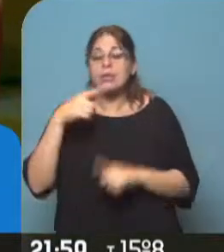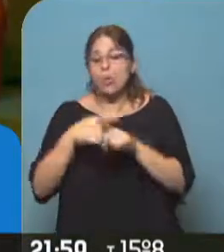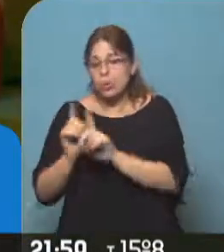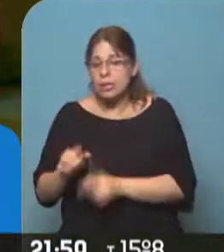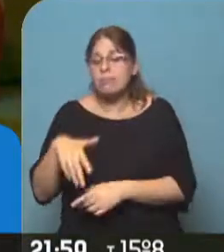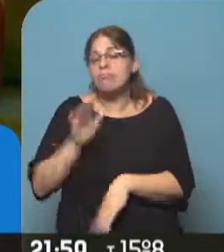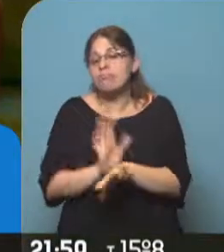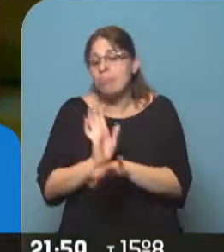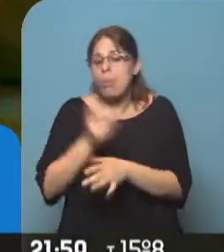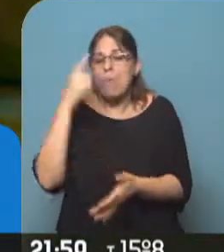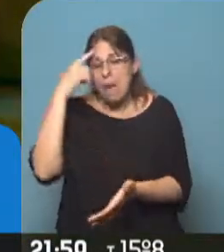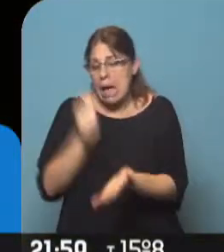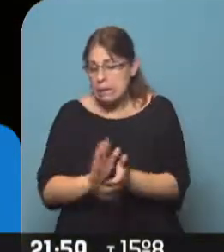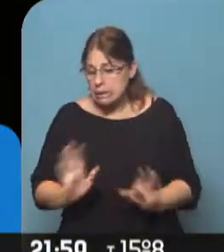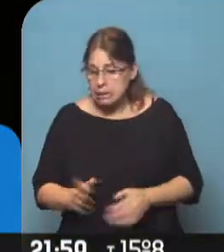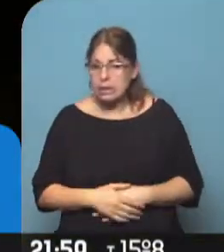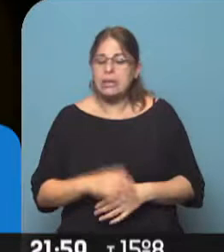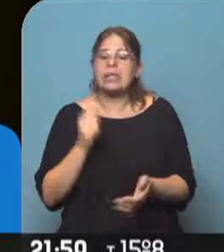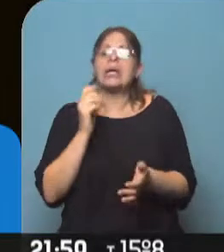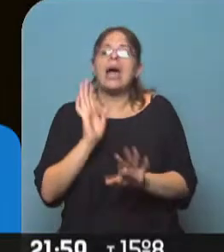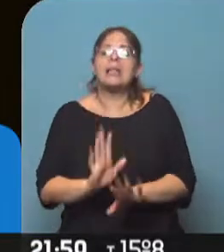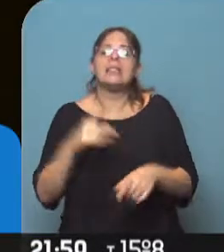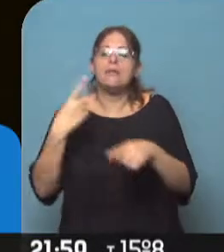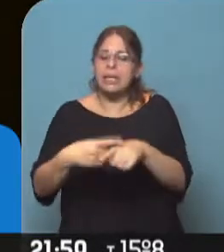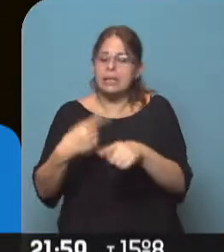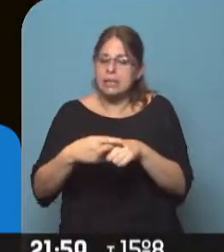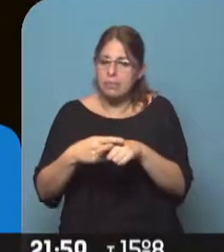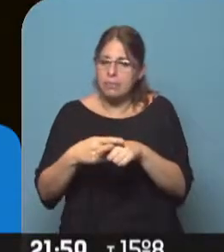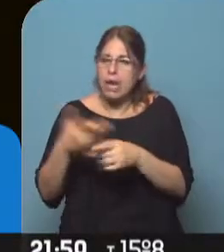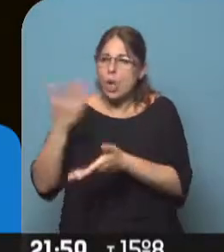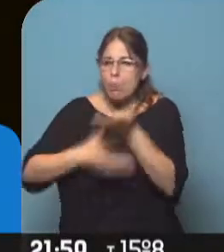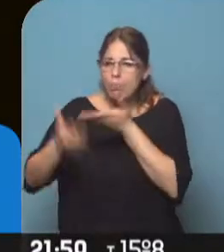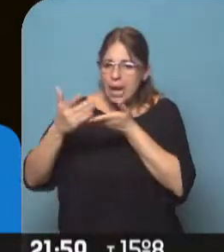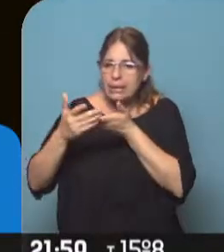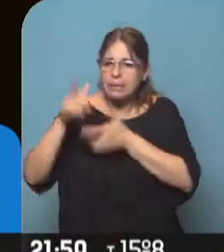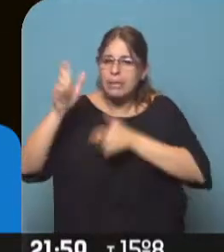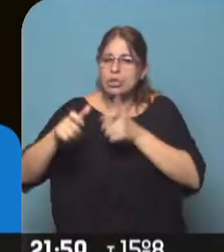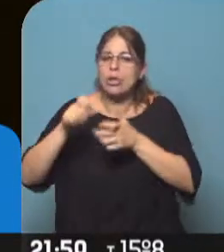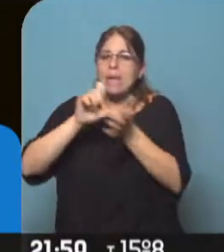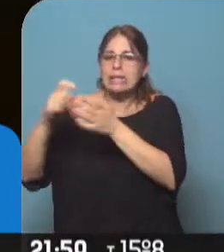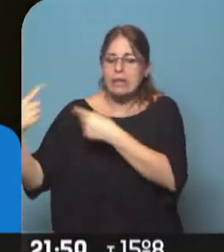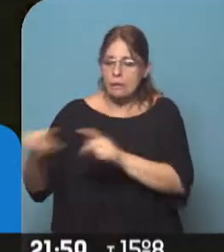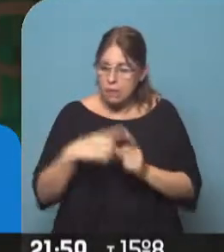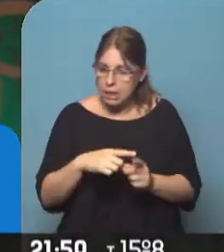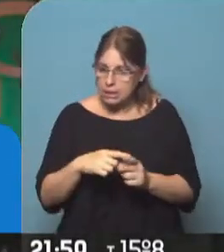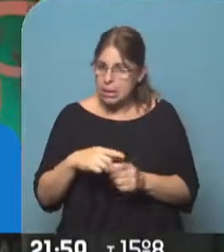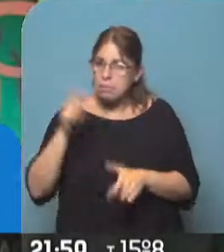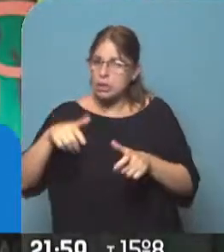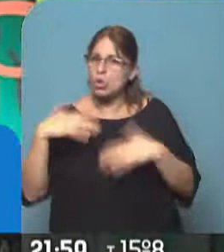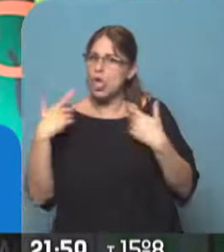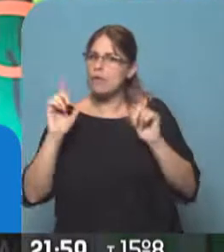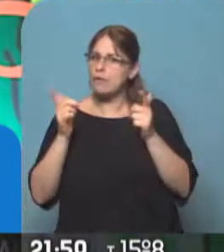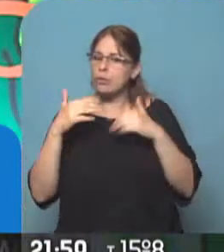que es como la marca del sello del festival, son estos cruces. Es algo que además está buenísimo porque lo disfruta la gente. O sea,